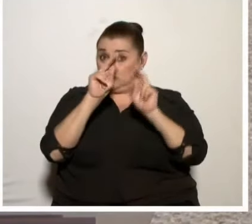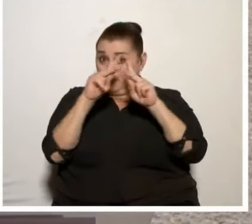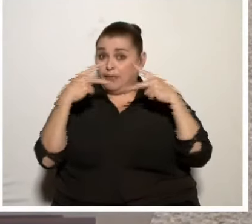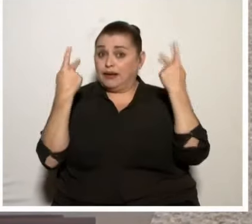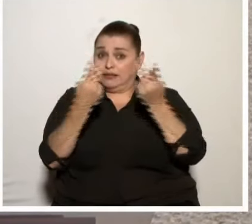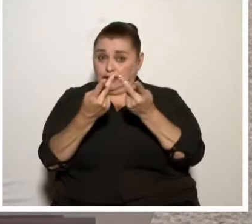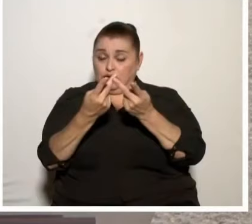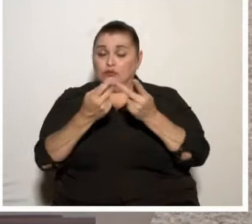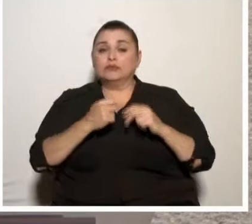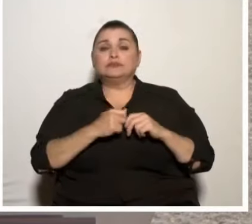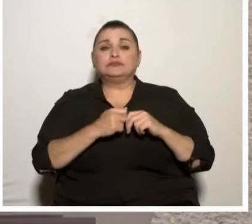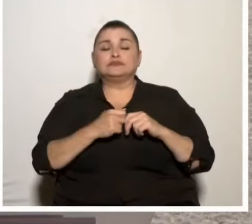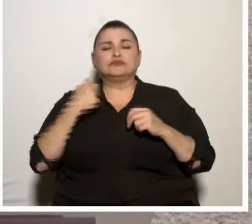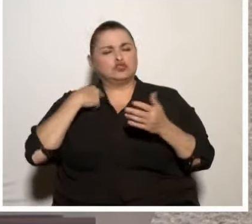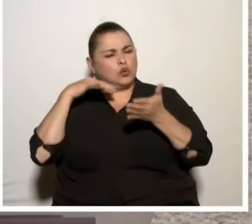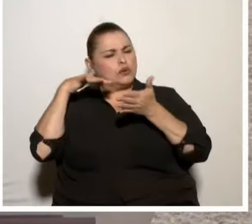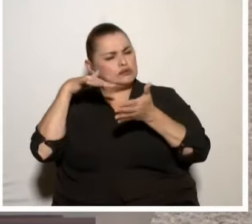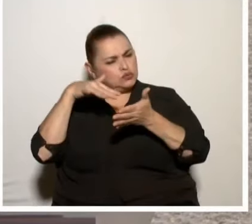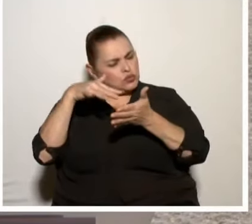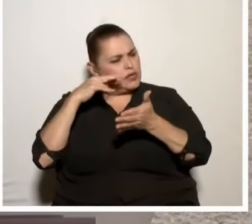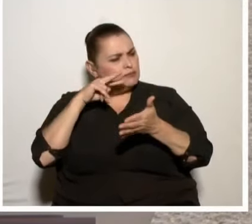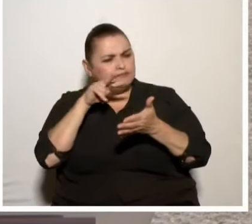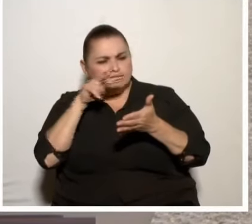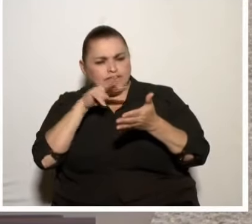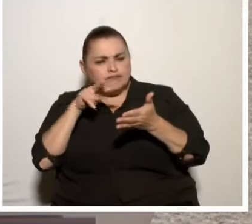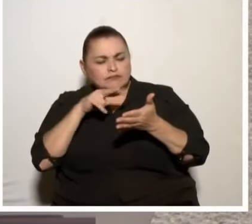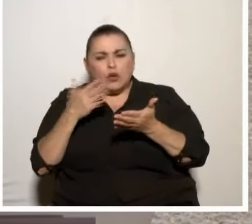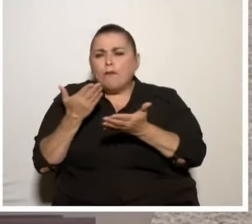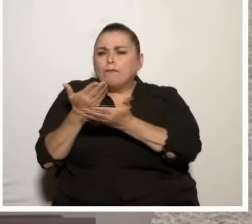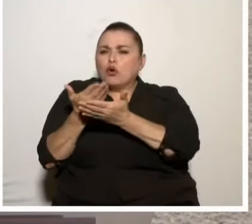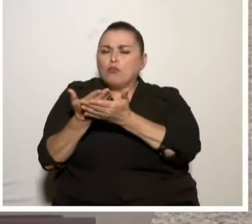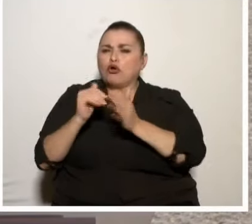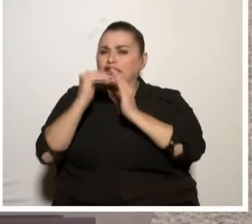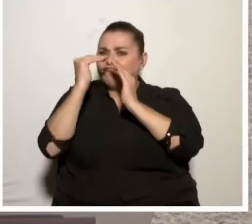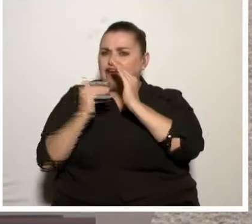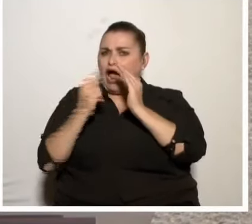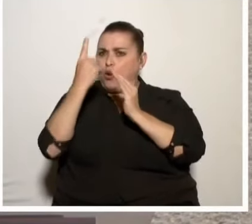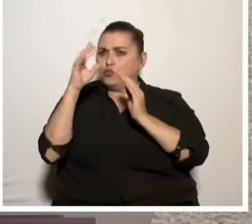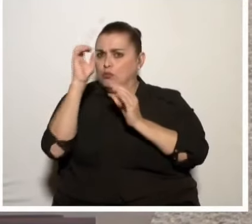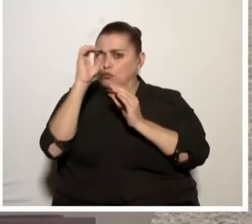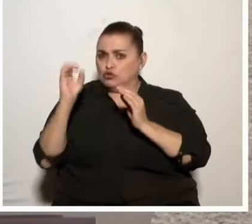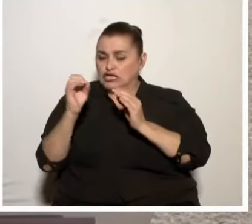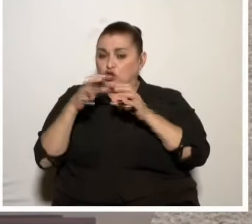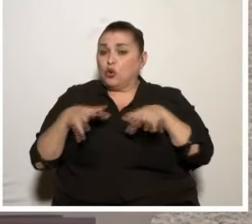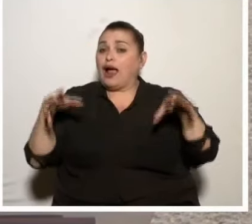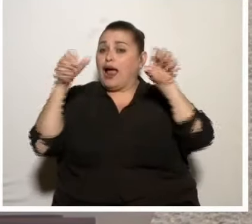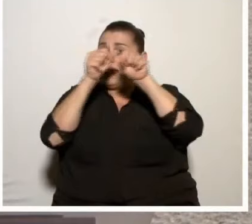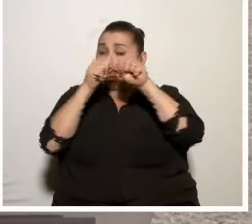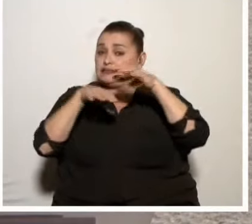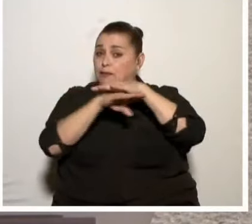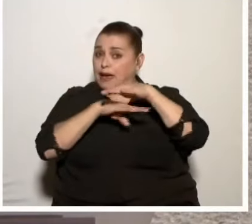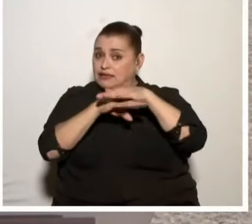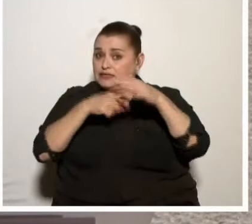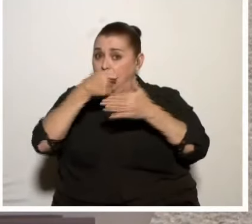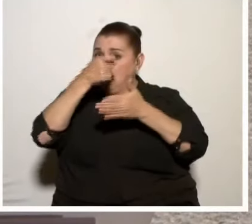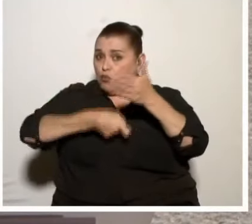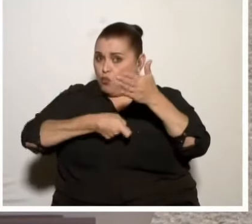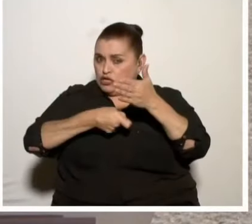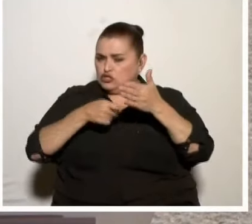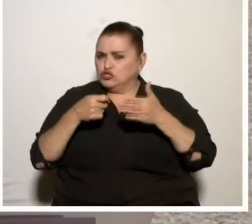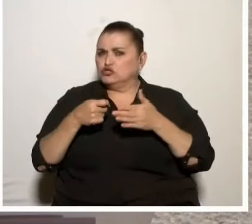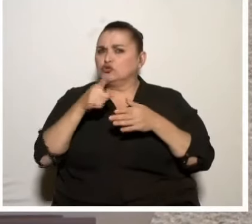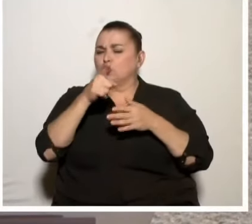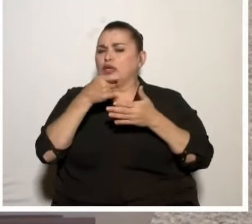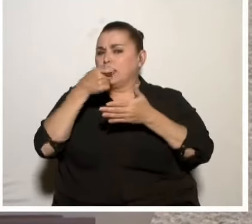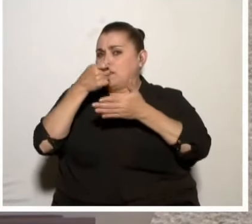partido estudié que están proponiendo bajar un 1% a la canasta básica o el impuesto de un 1%